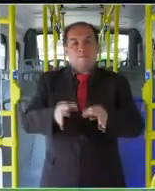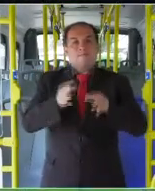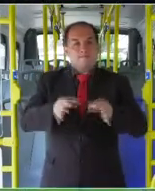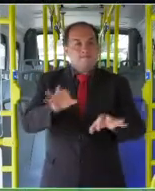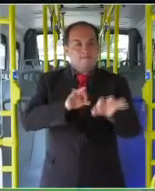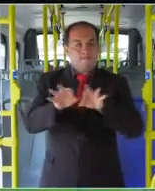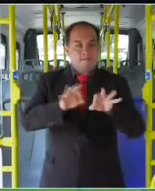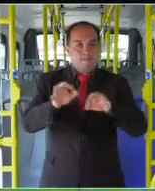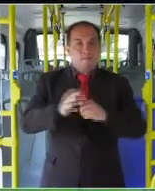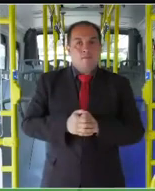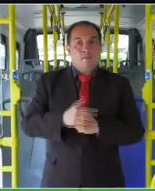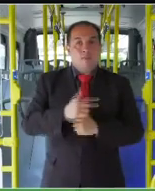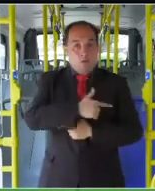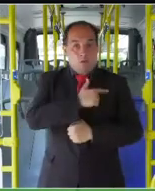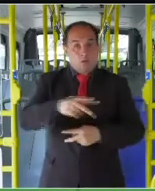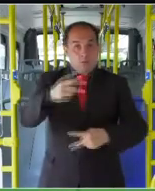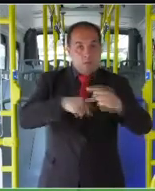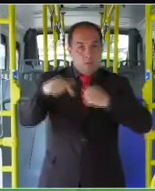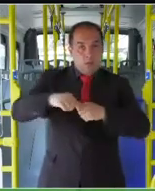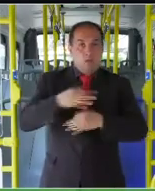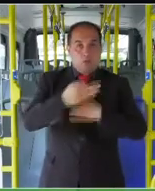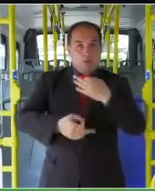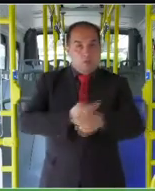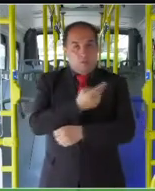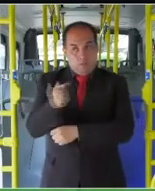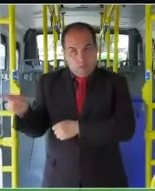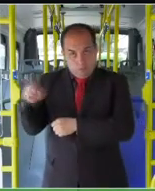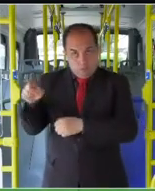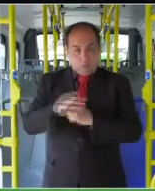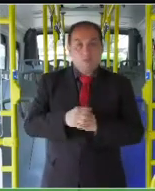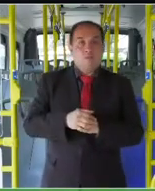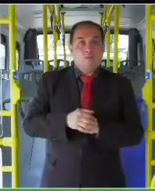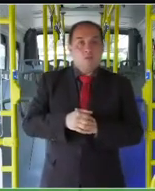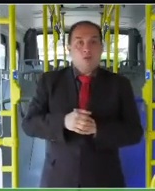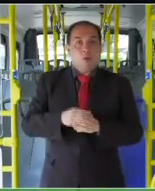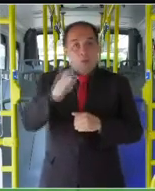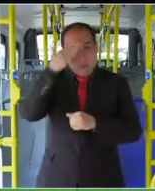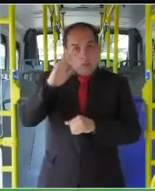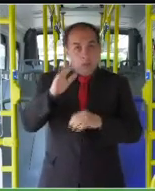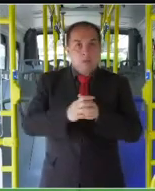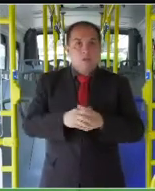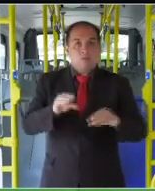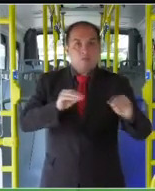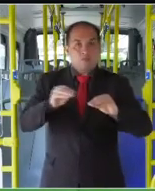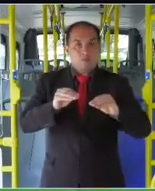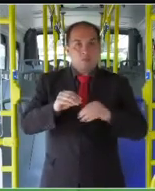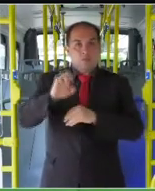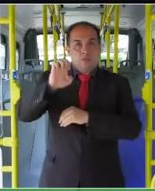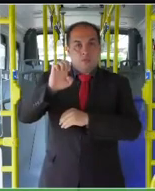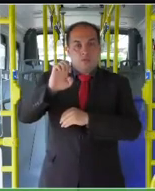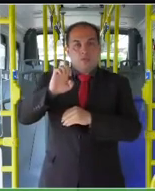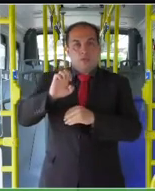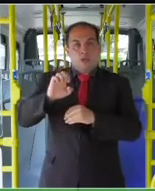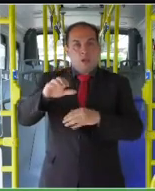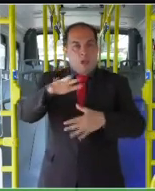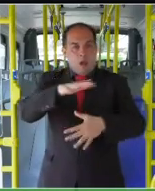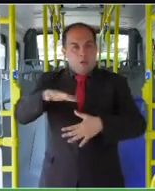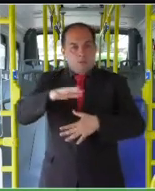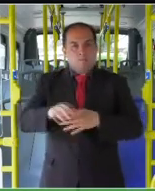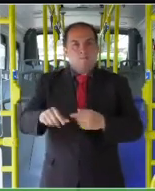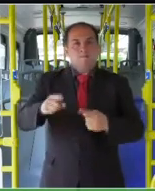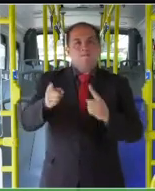que pues me da mucho gusto estar aquí con todos ellos. Como saben, la movilidad es eje central de nuestro